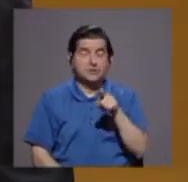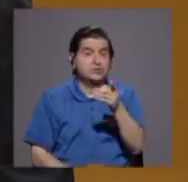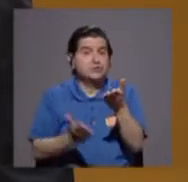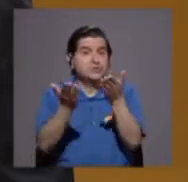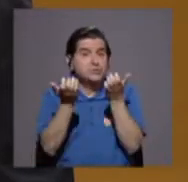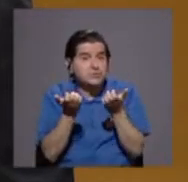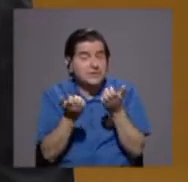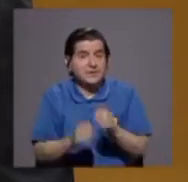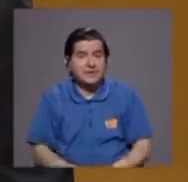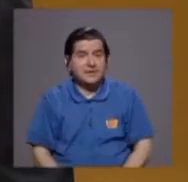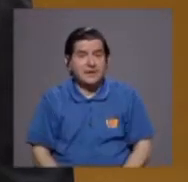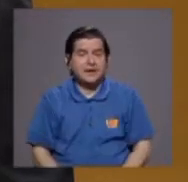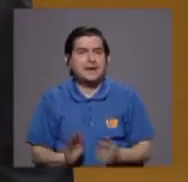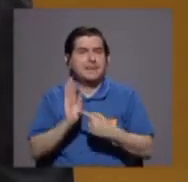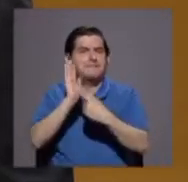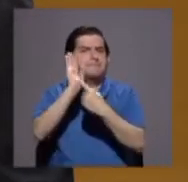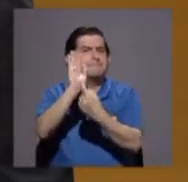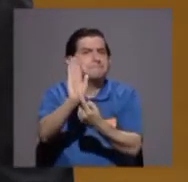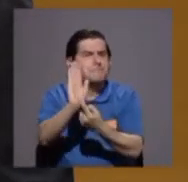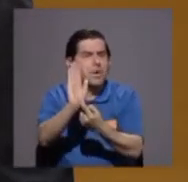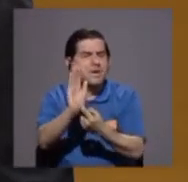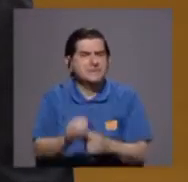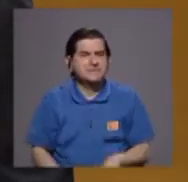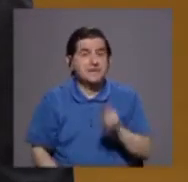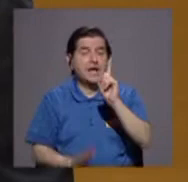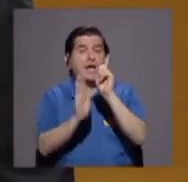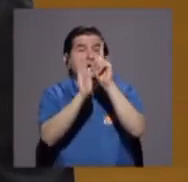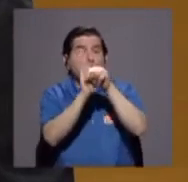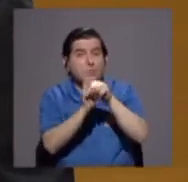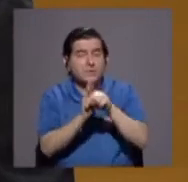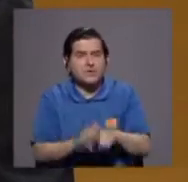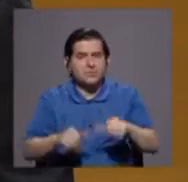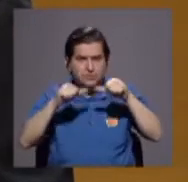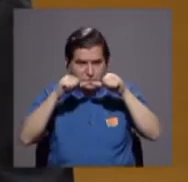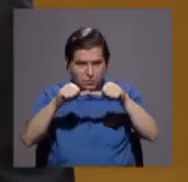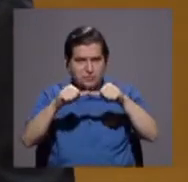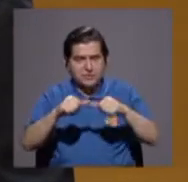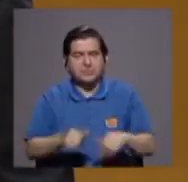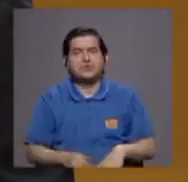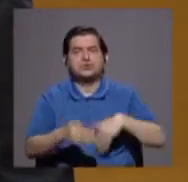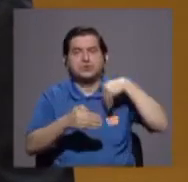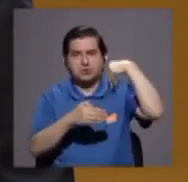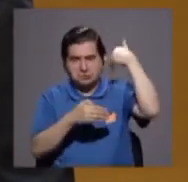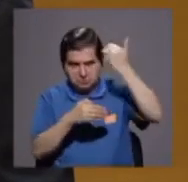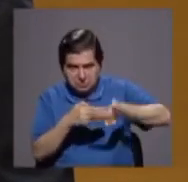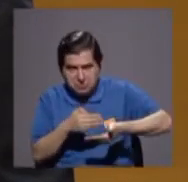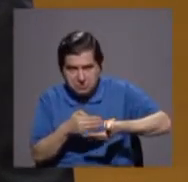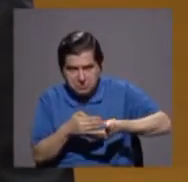quiere, muéstrenos en ese minuto la continuación